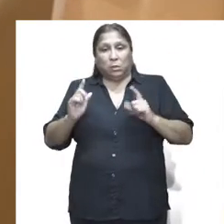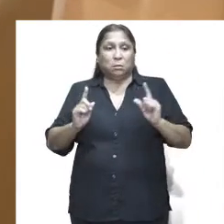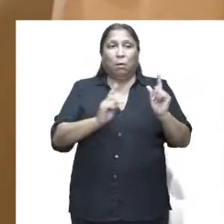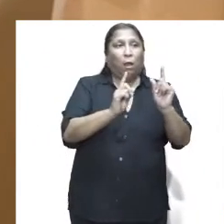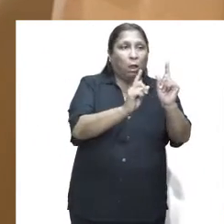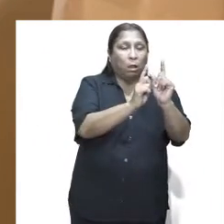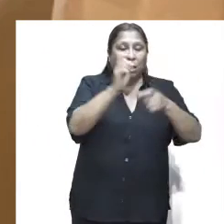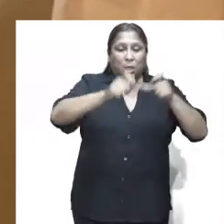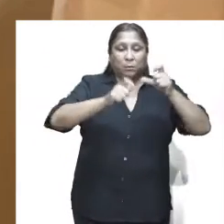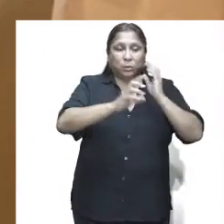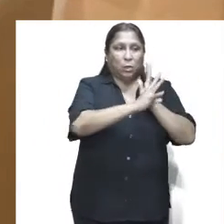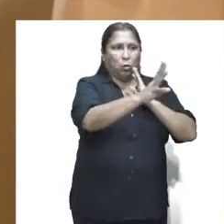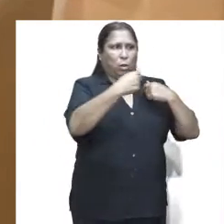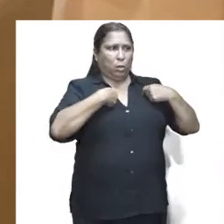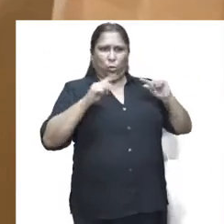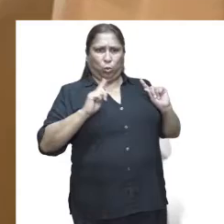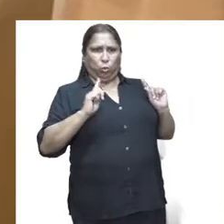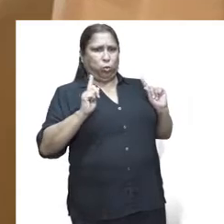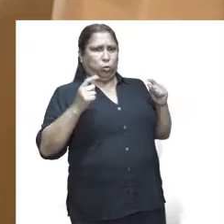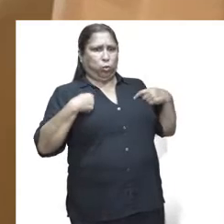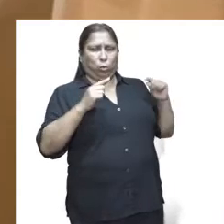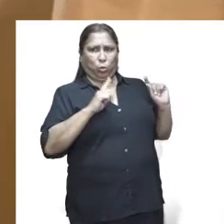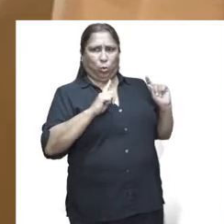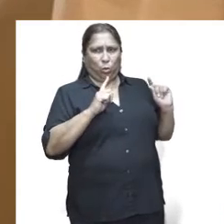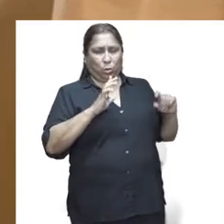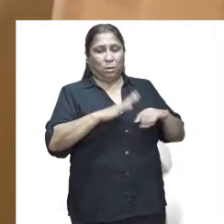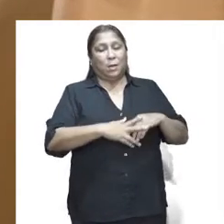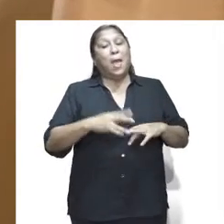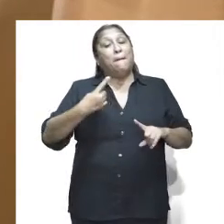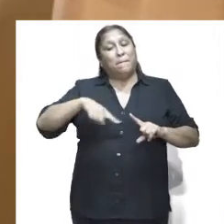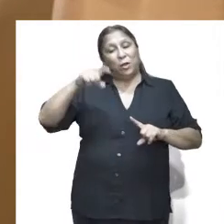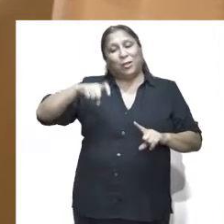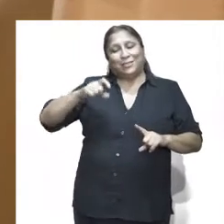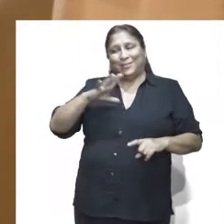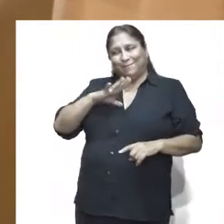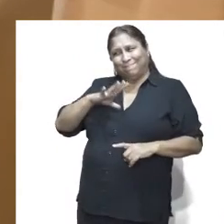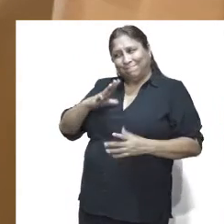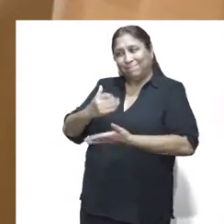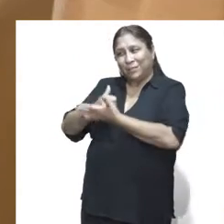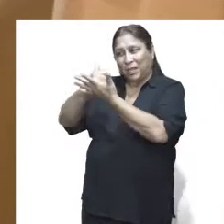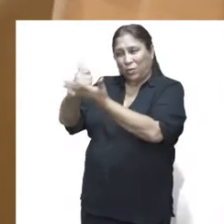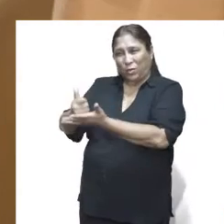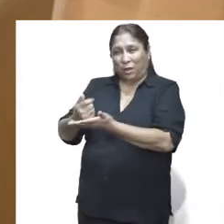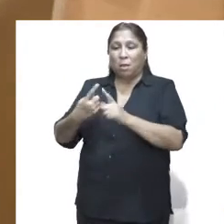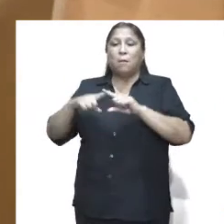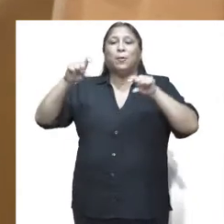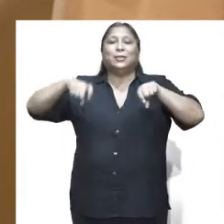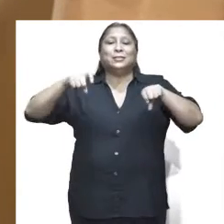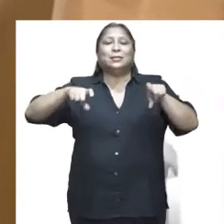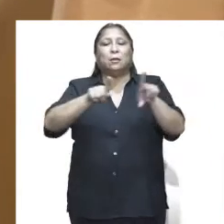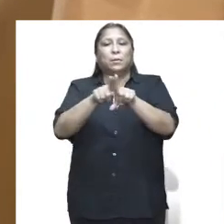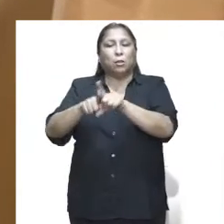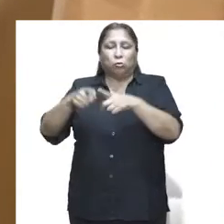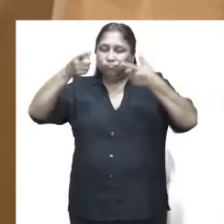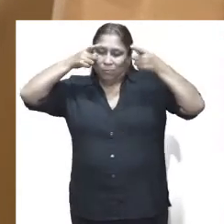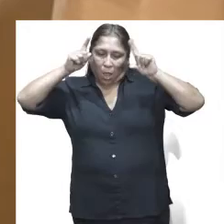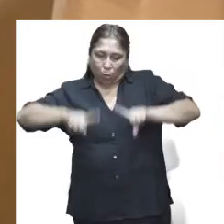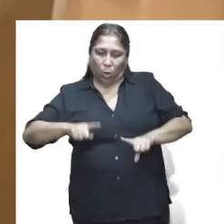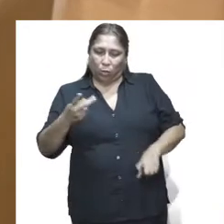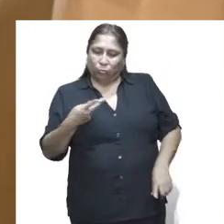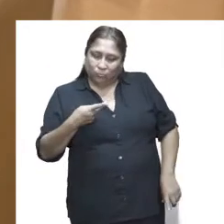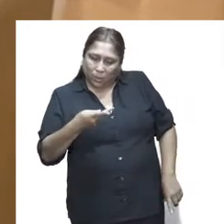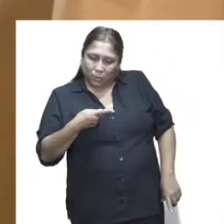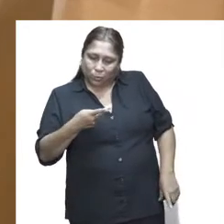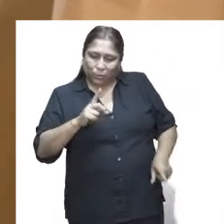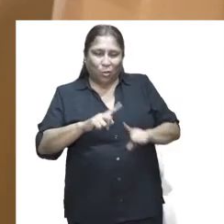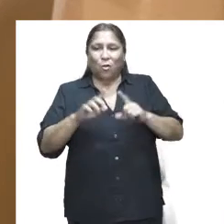que están en cola dicen no, hay que ser solidarios en este caso. Sí, pero tendría que ser también con acuerdo de ambas partes, claro, ¿no?